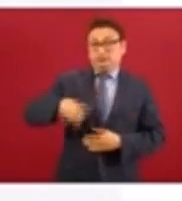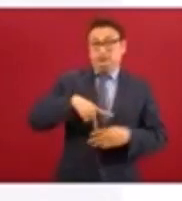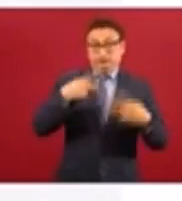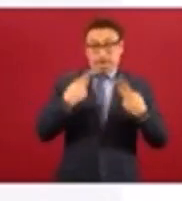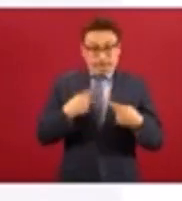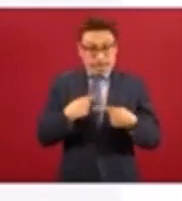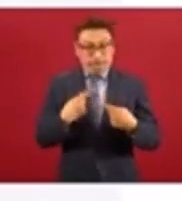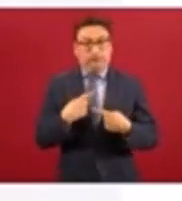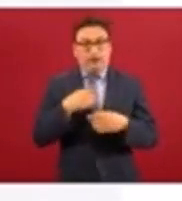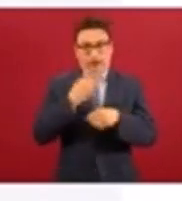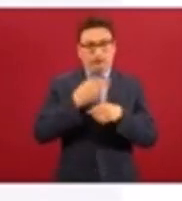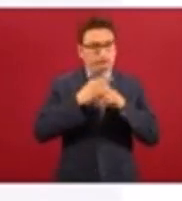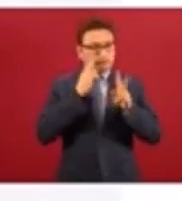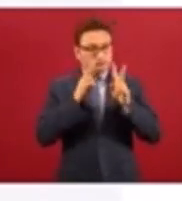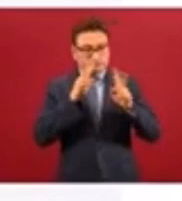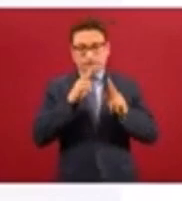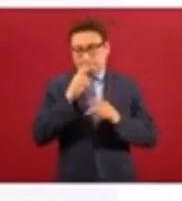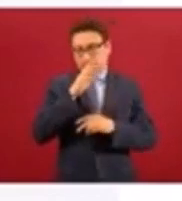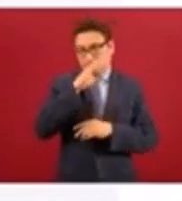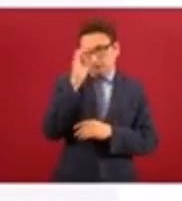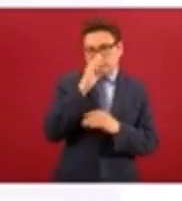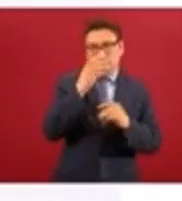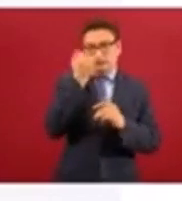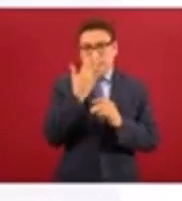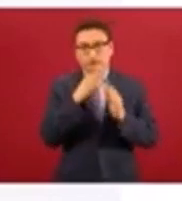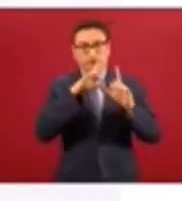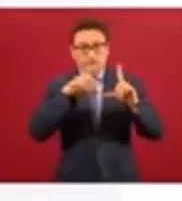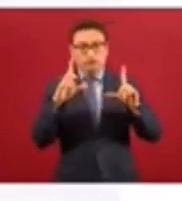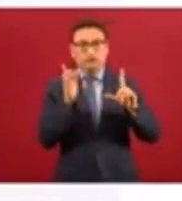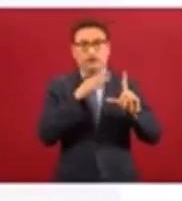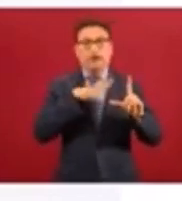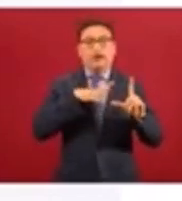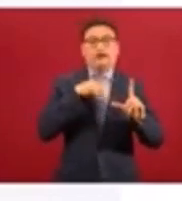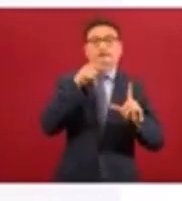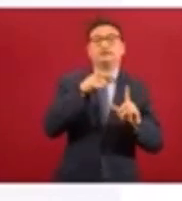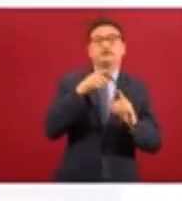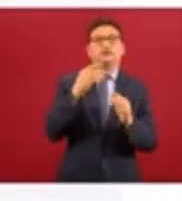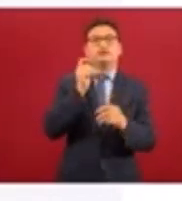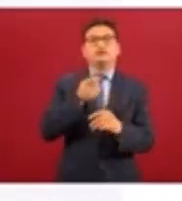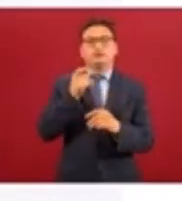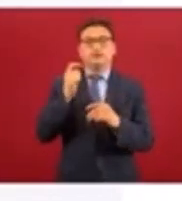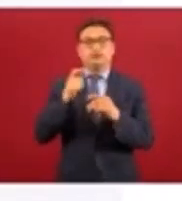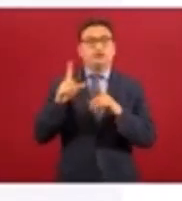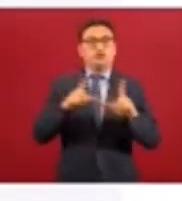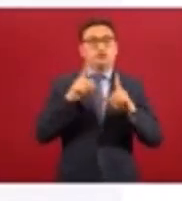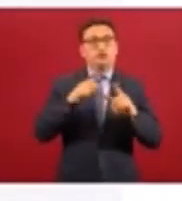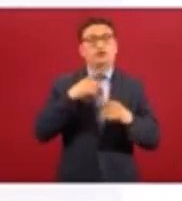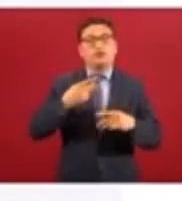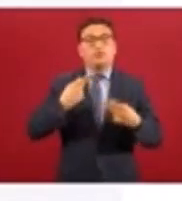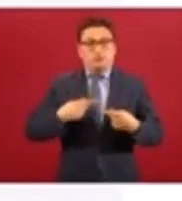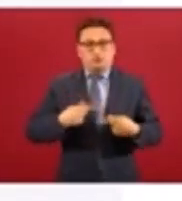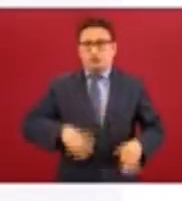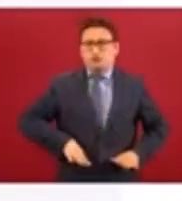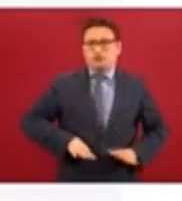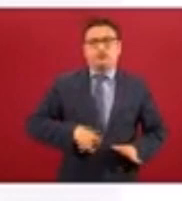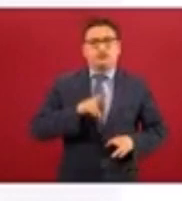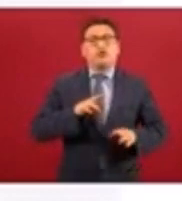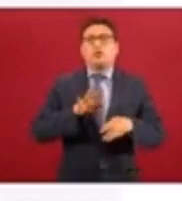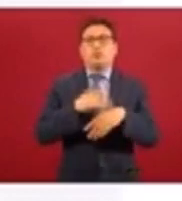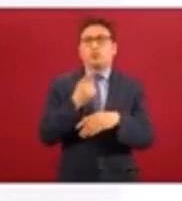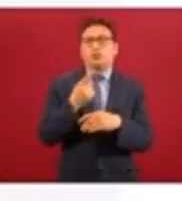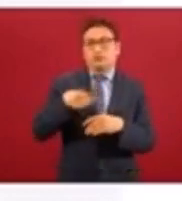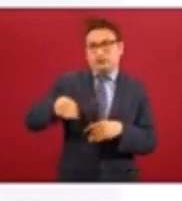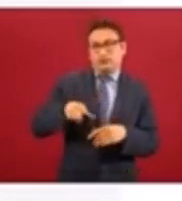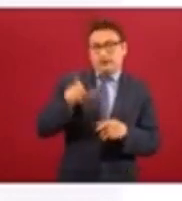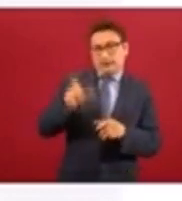lo veremos en las siguientes diapositivas, continúan siendo personas que tienen características, ya sea por la edad o por